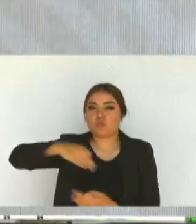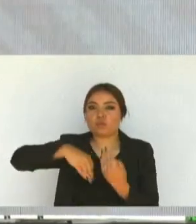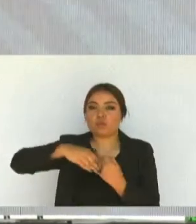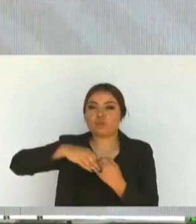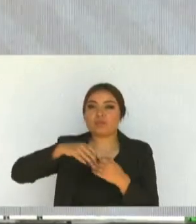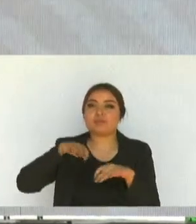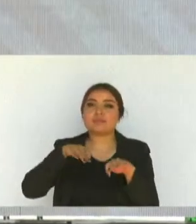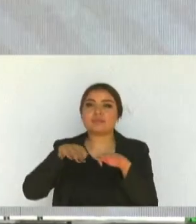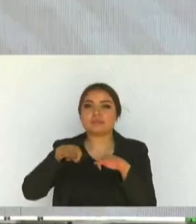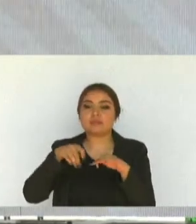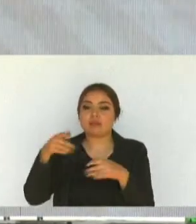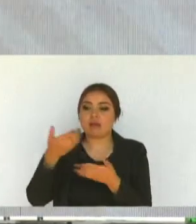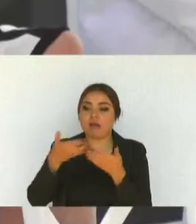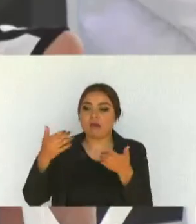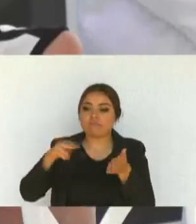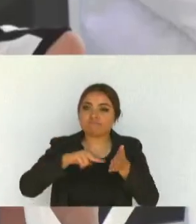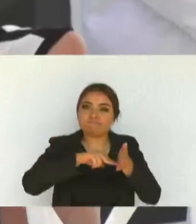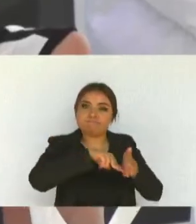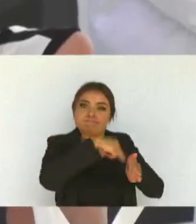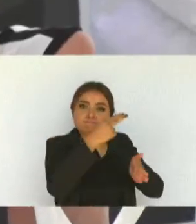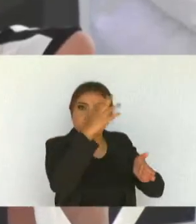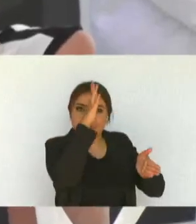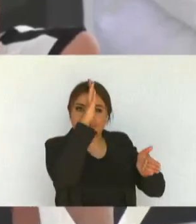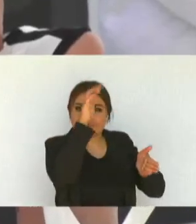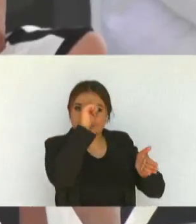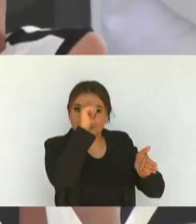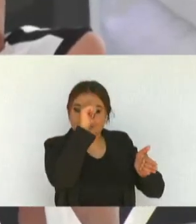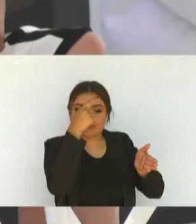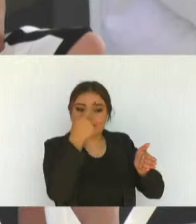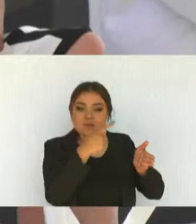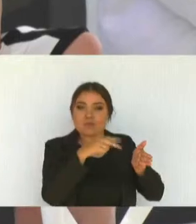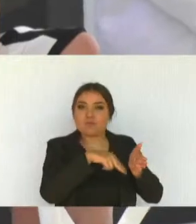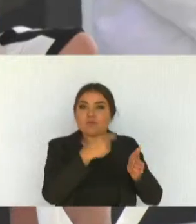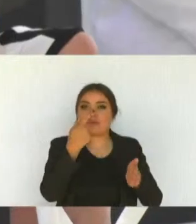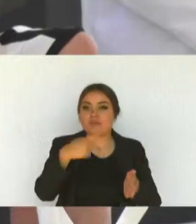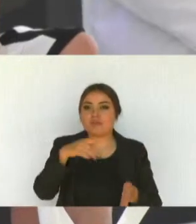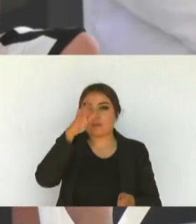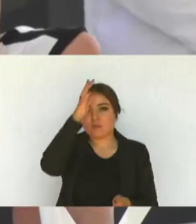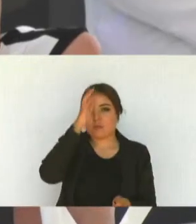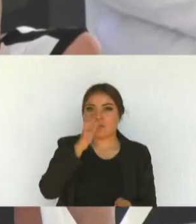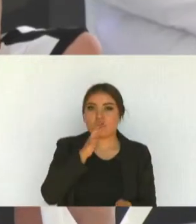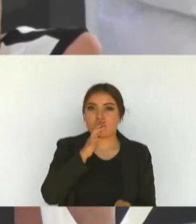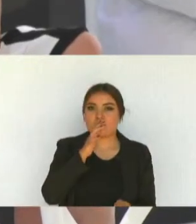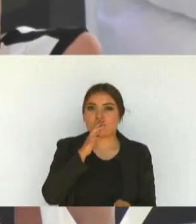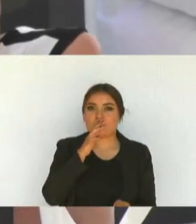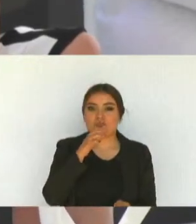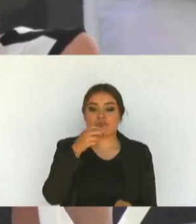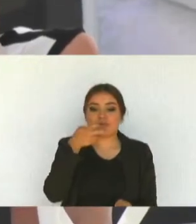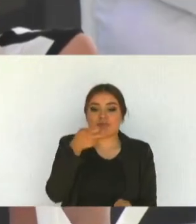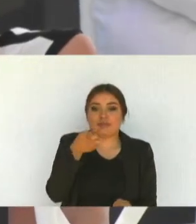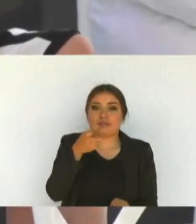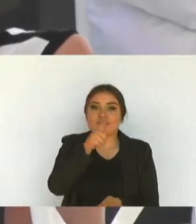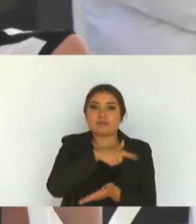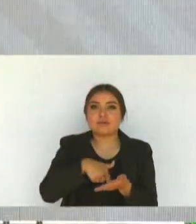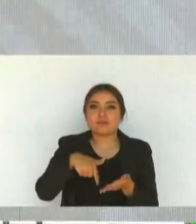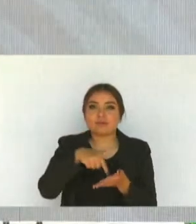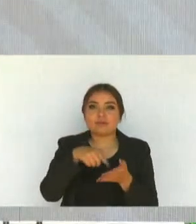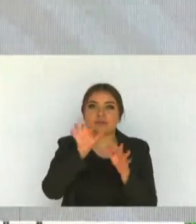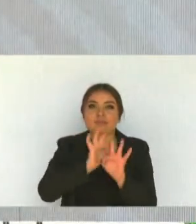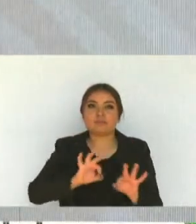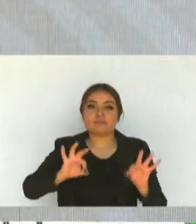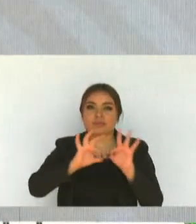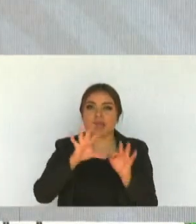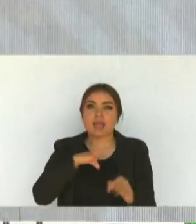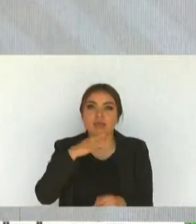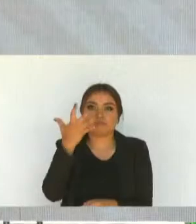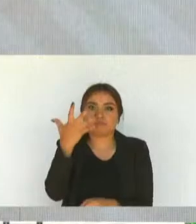hoy se firma aquí en Coahuila, en una parte, en una región pujante de las 5 que tenemos.